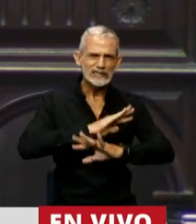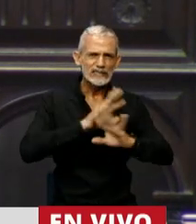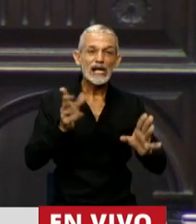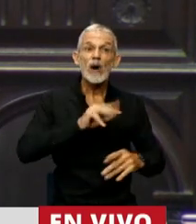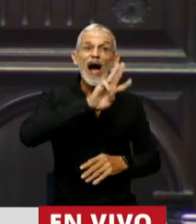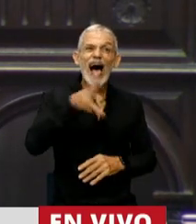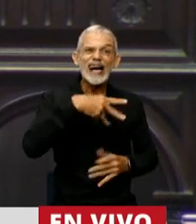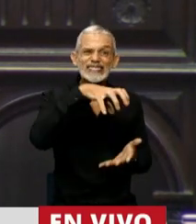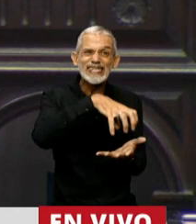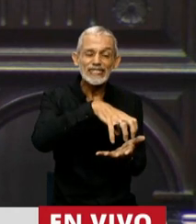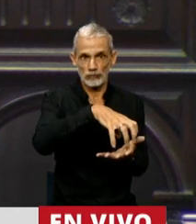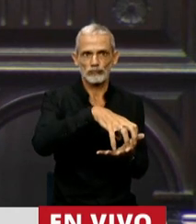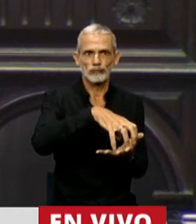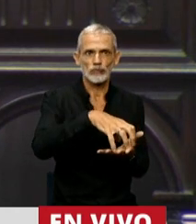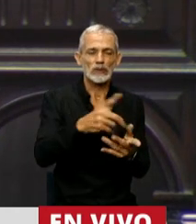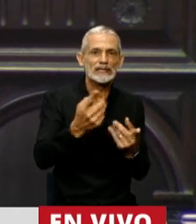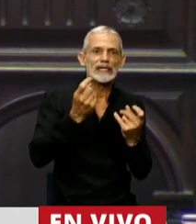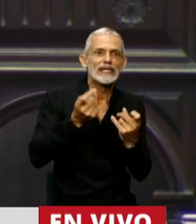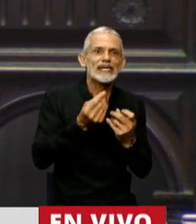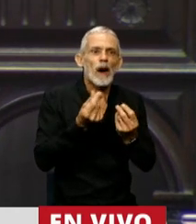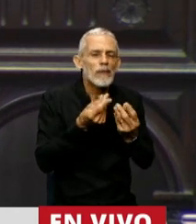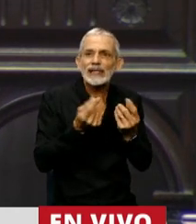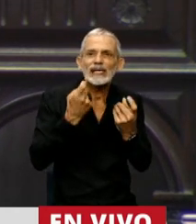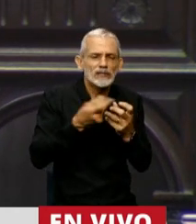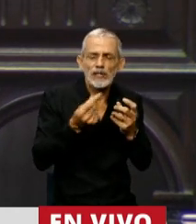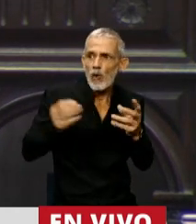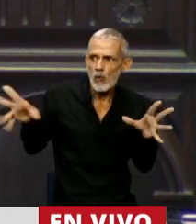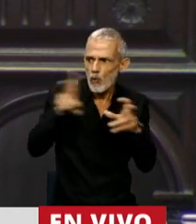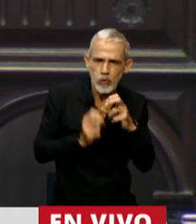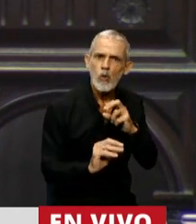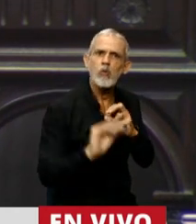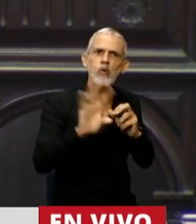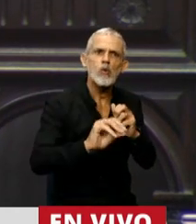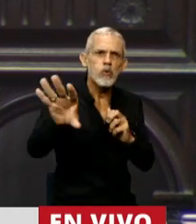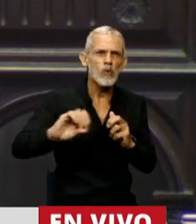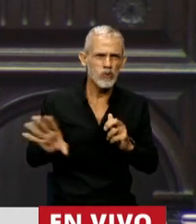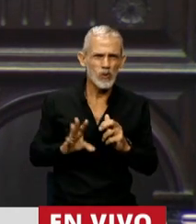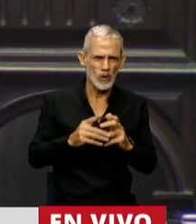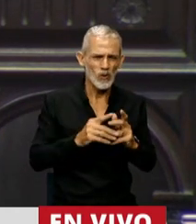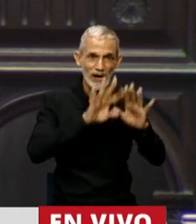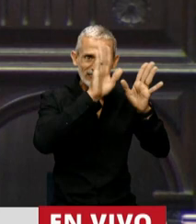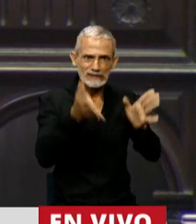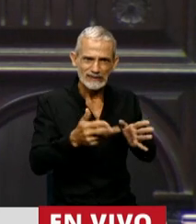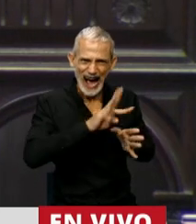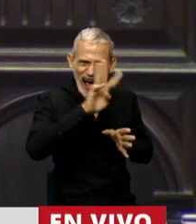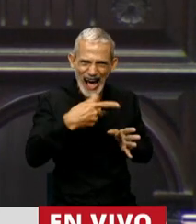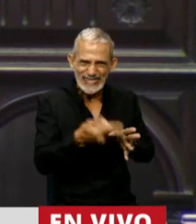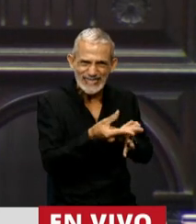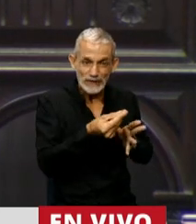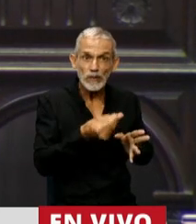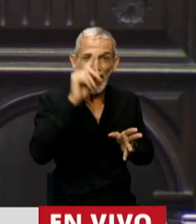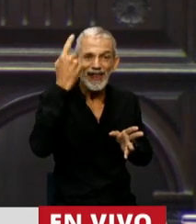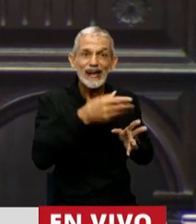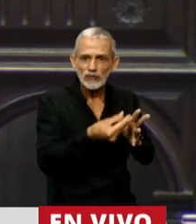y la ANSES cubre esa necesidad de fondos con los recursos de la Tesorería de la